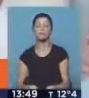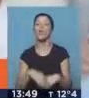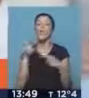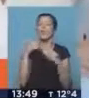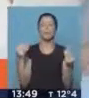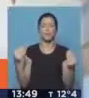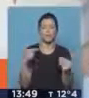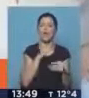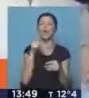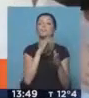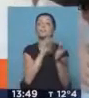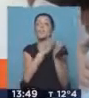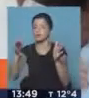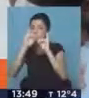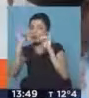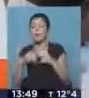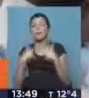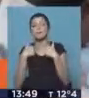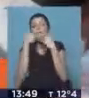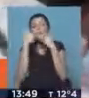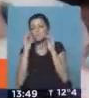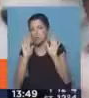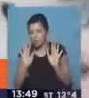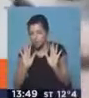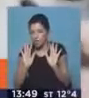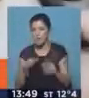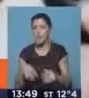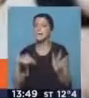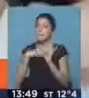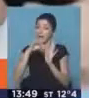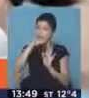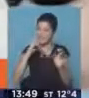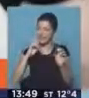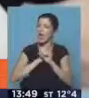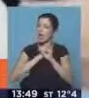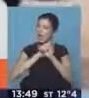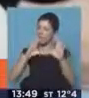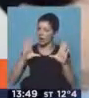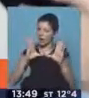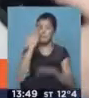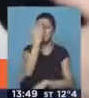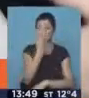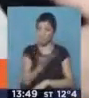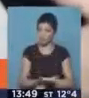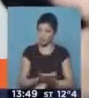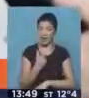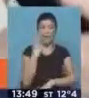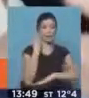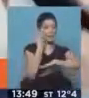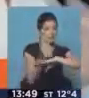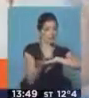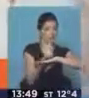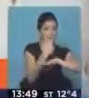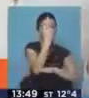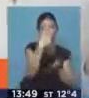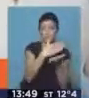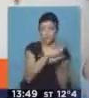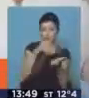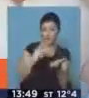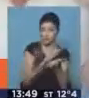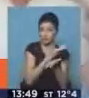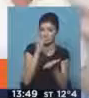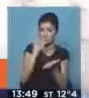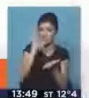guerra. La FARC es una guerrilla que, pues, en su última fase, en la fase donde ya lo único que le venía a